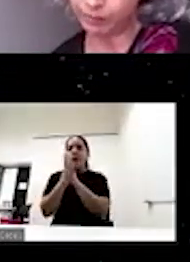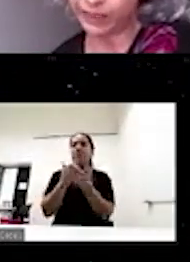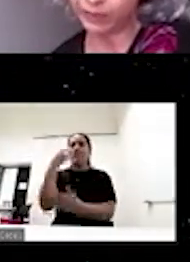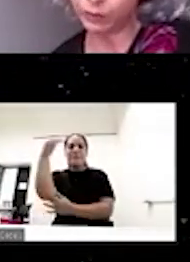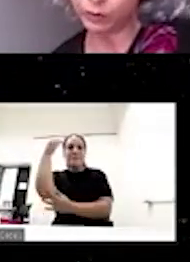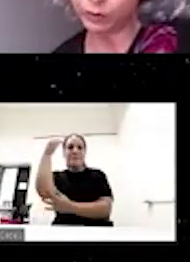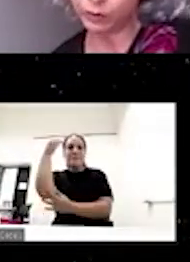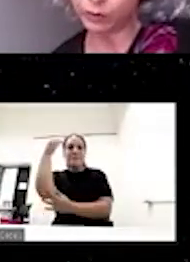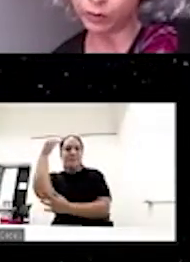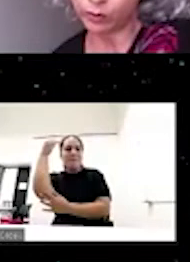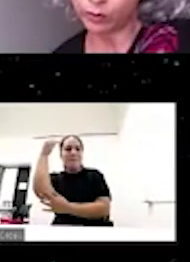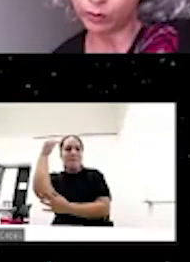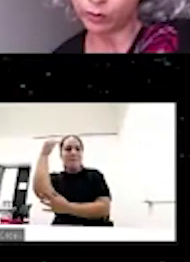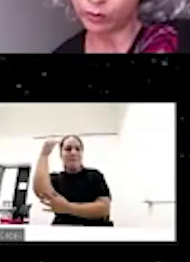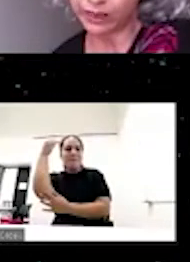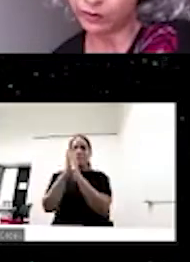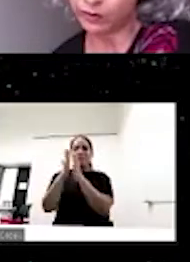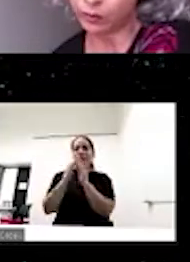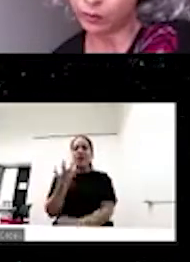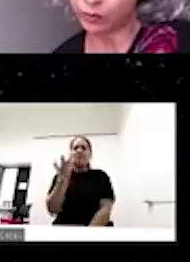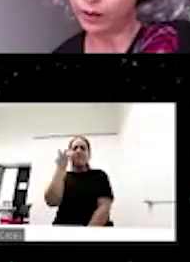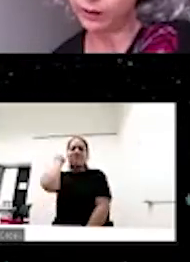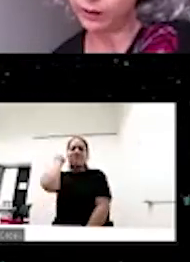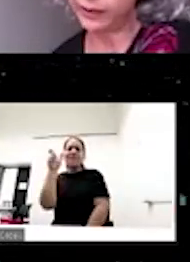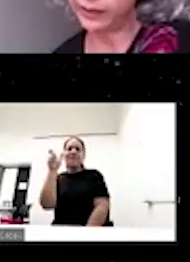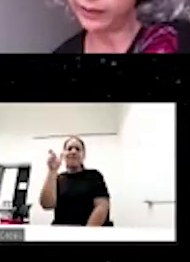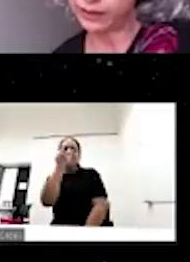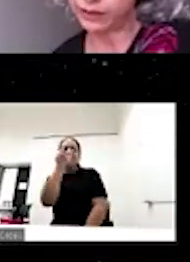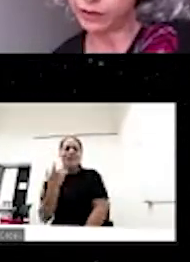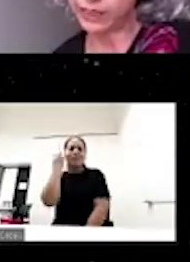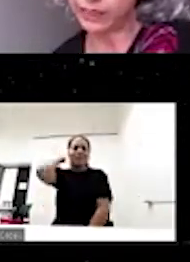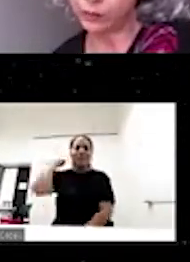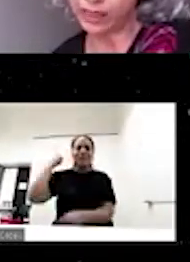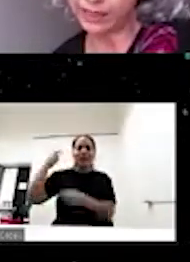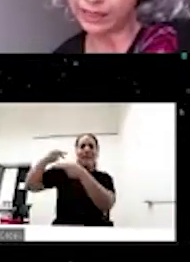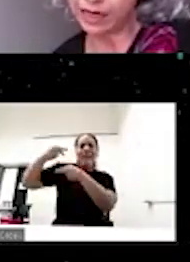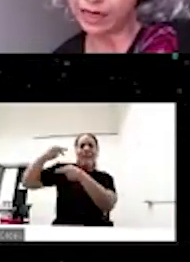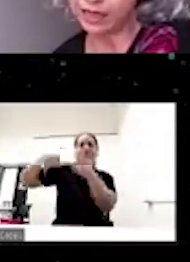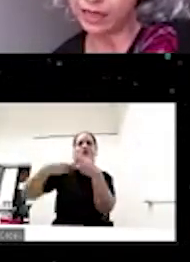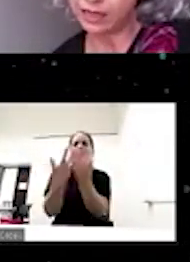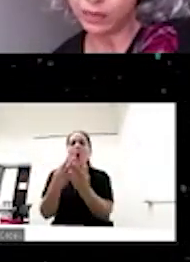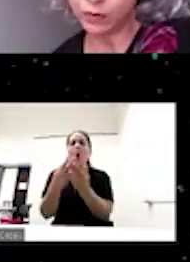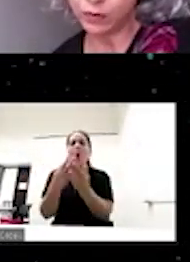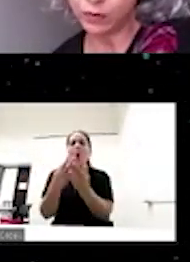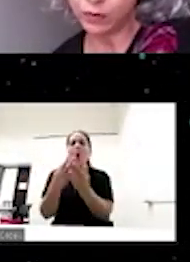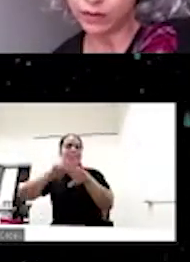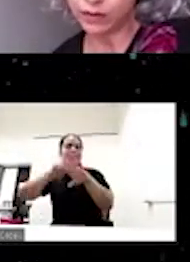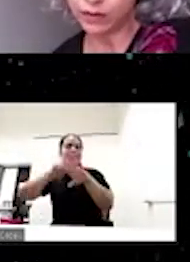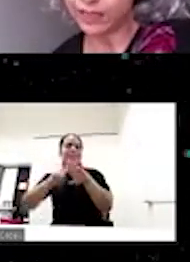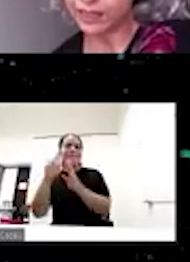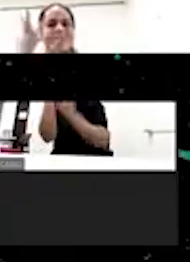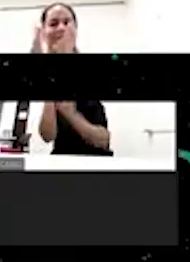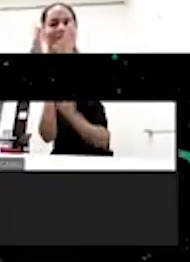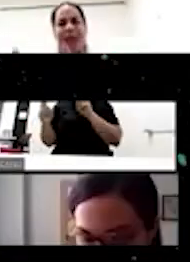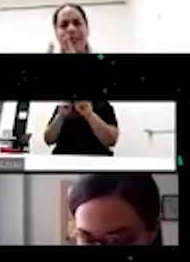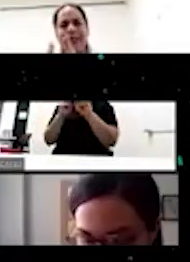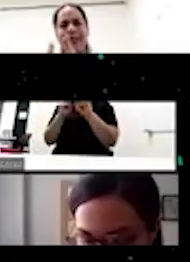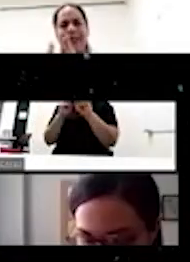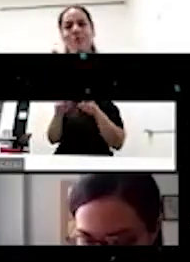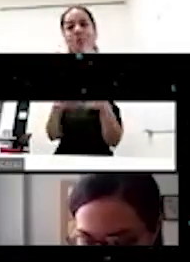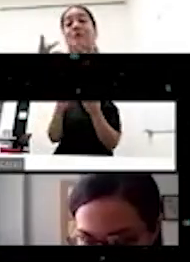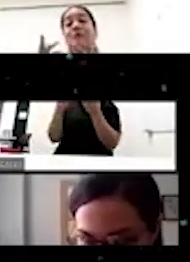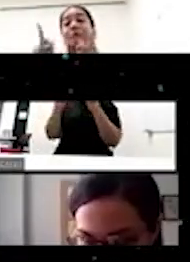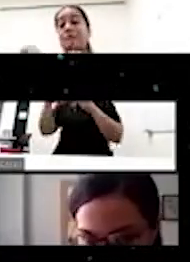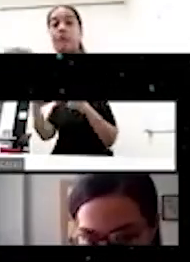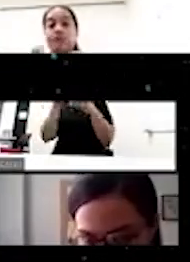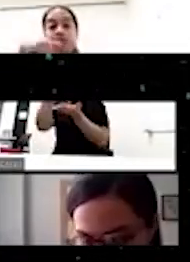de nuestros ancestros, de nuestra relación con la naturaleza y de nuestra fragilidad que viene de la mano